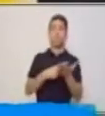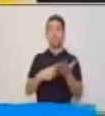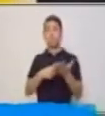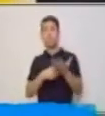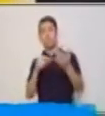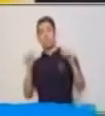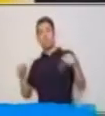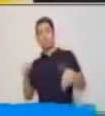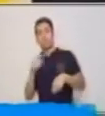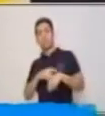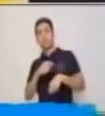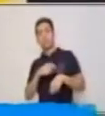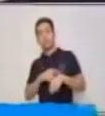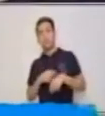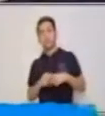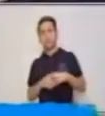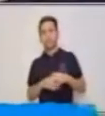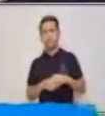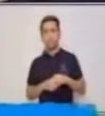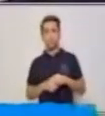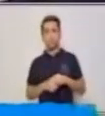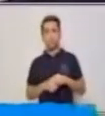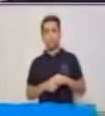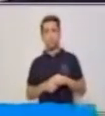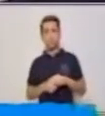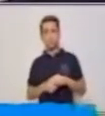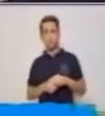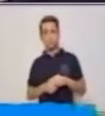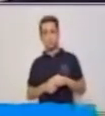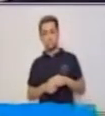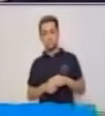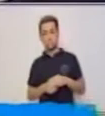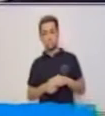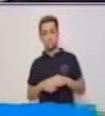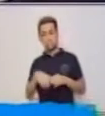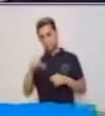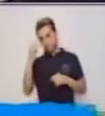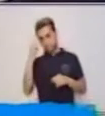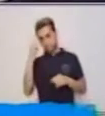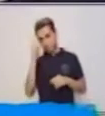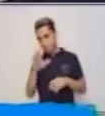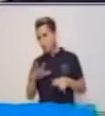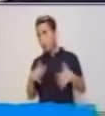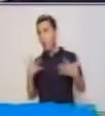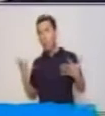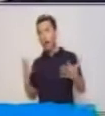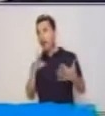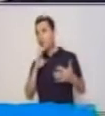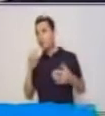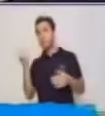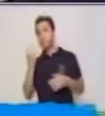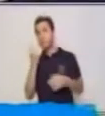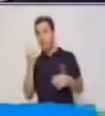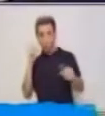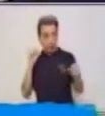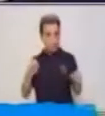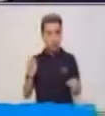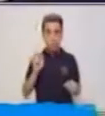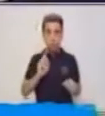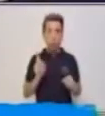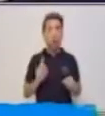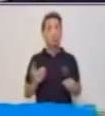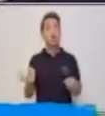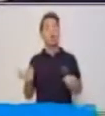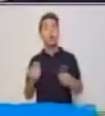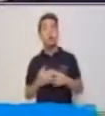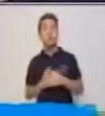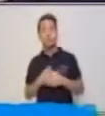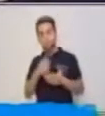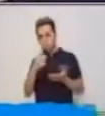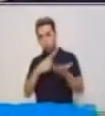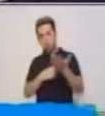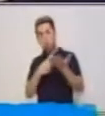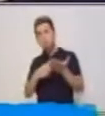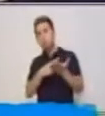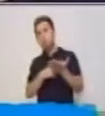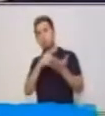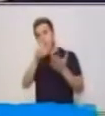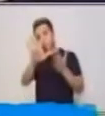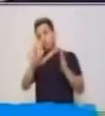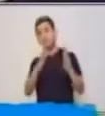pasando. ¿Qué cosas son importantes y qué cosas no son importantes? Discutan en su casa.